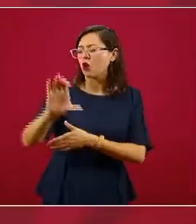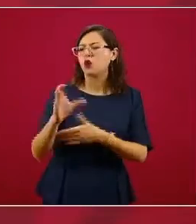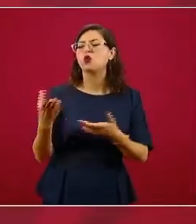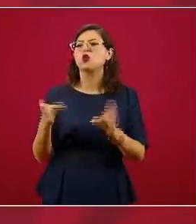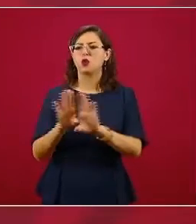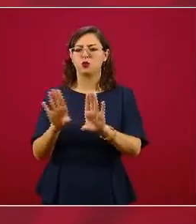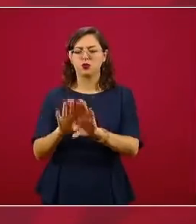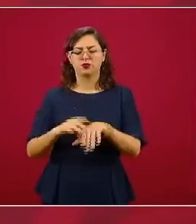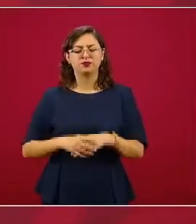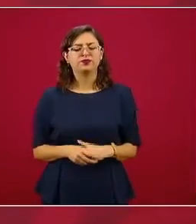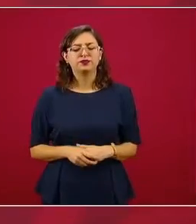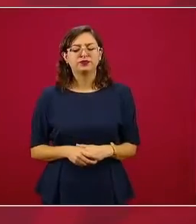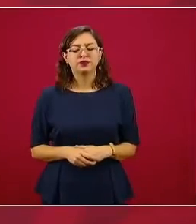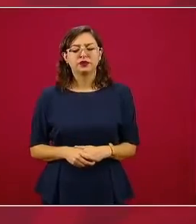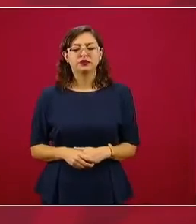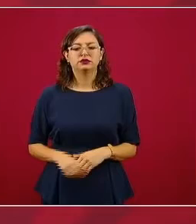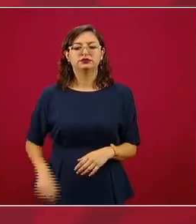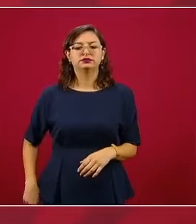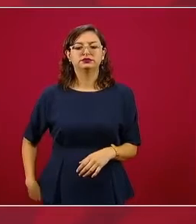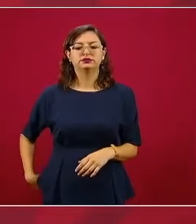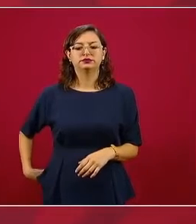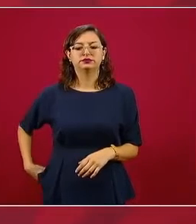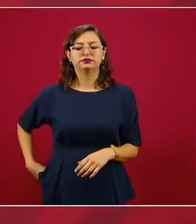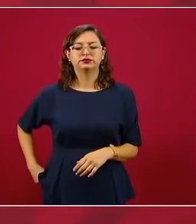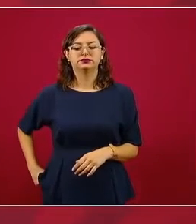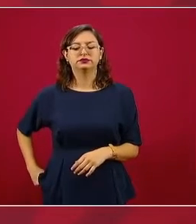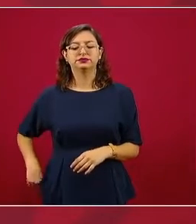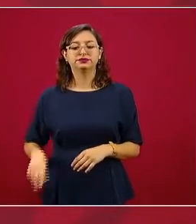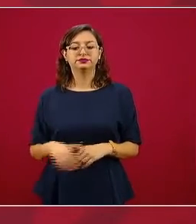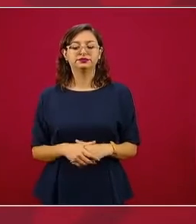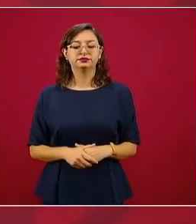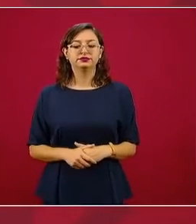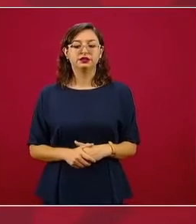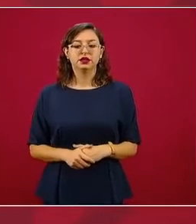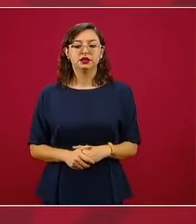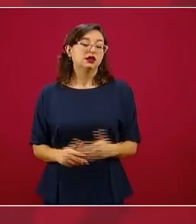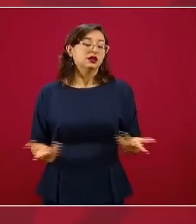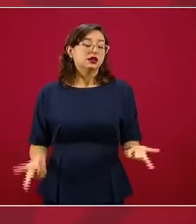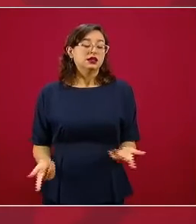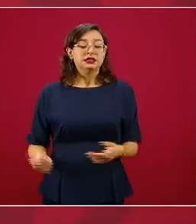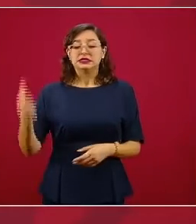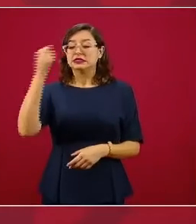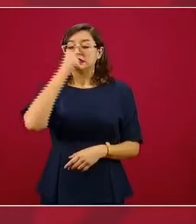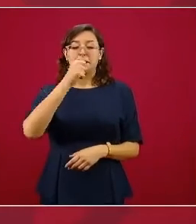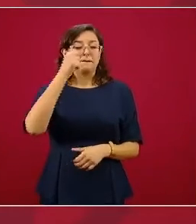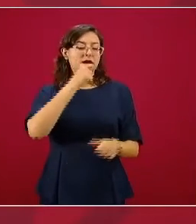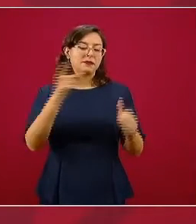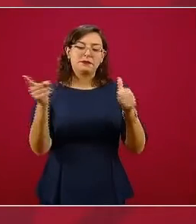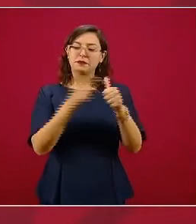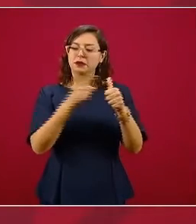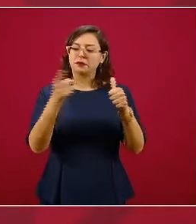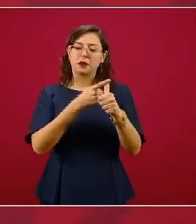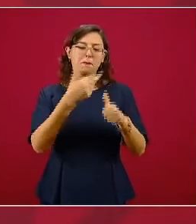como en todo o en casi todo, es prevenir,